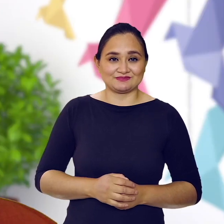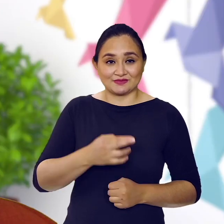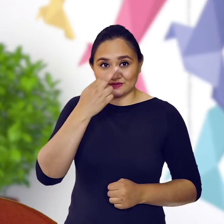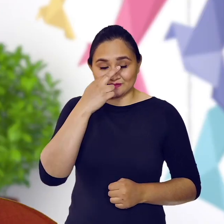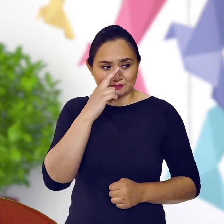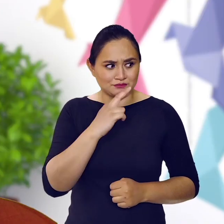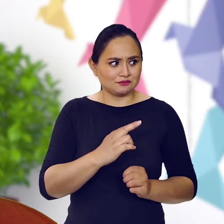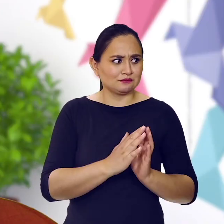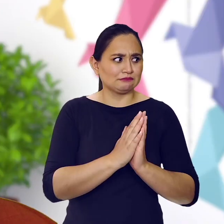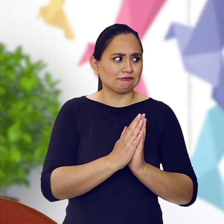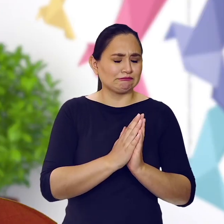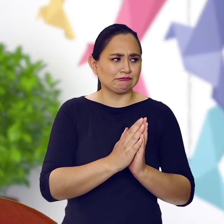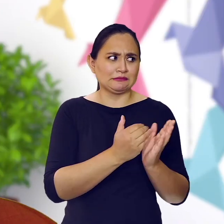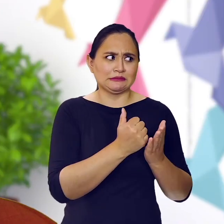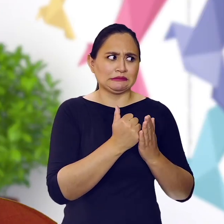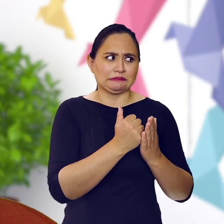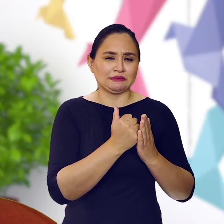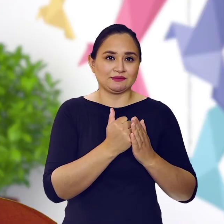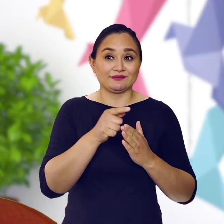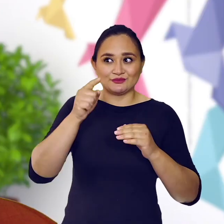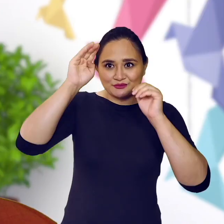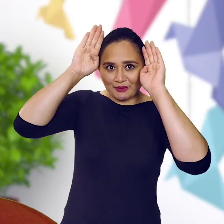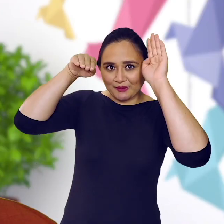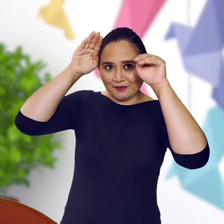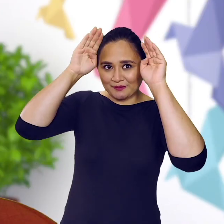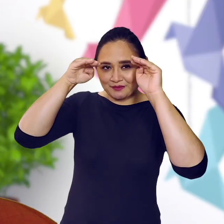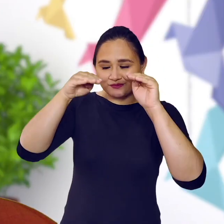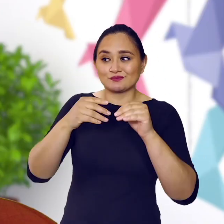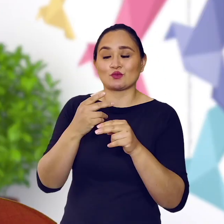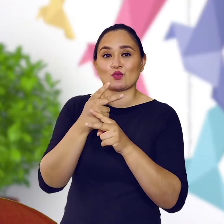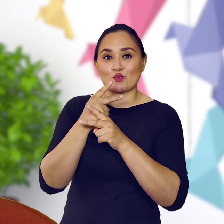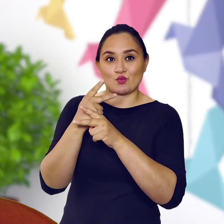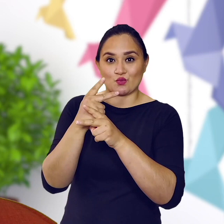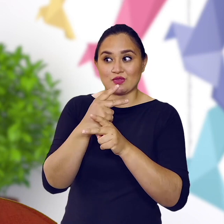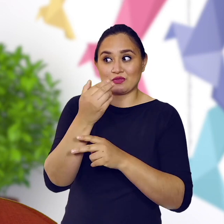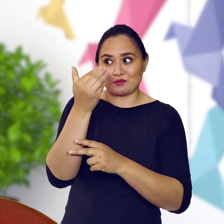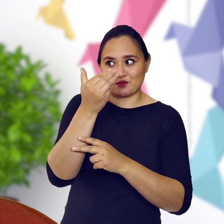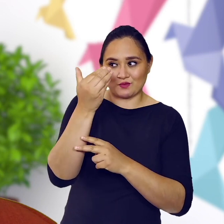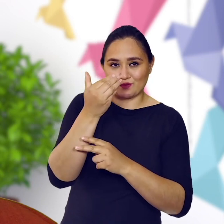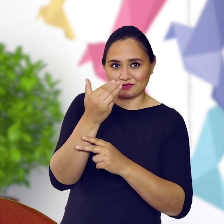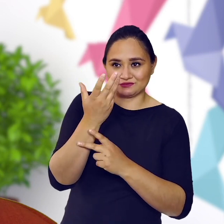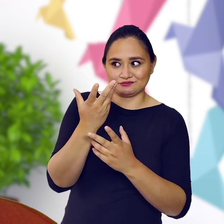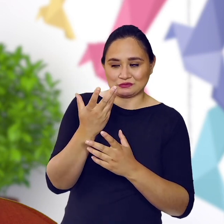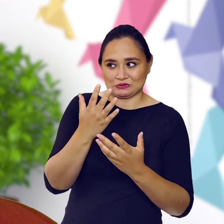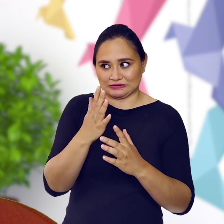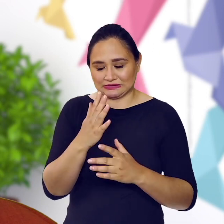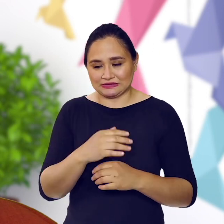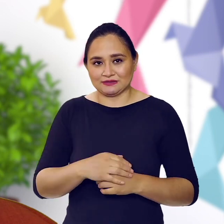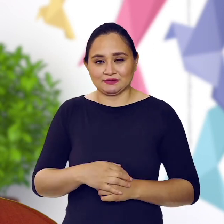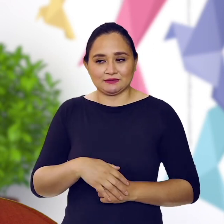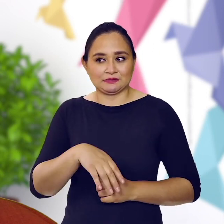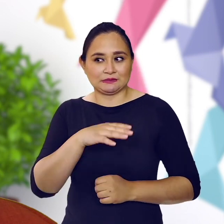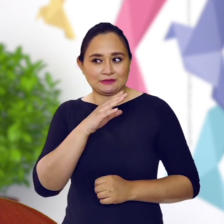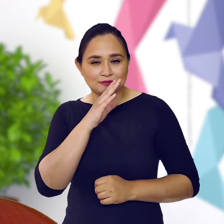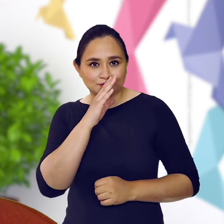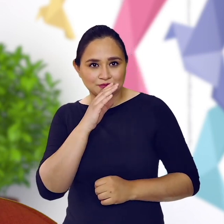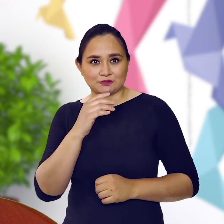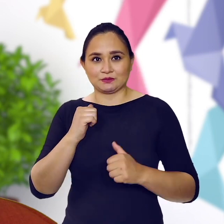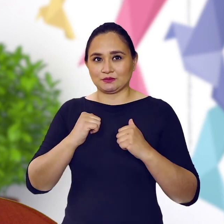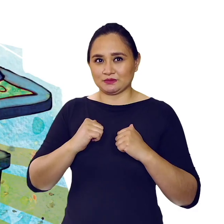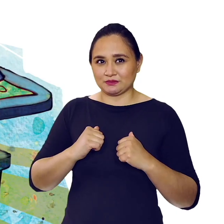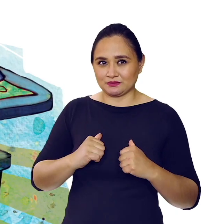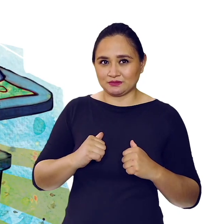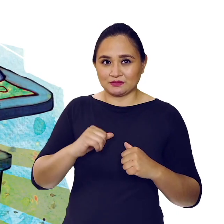Miguel miró al burro suplicante. Entonces Bruno, con mucho cuidado de que la maestra no se diera cuenta, susurró